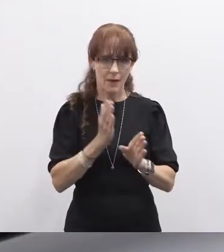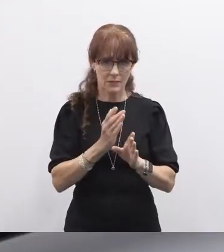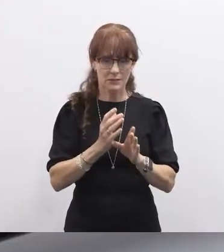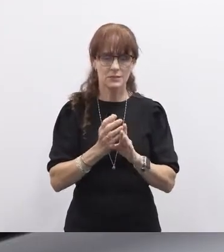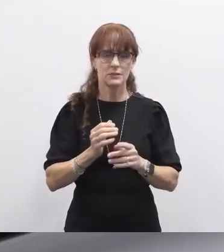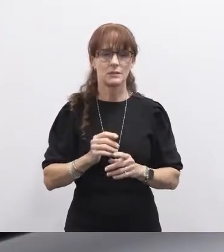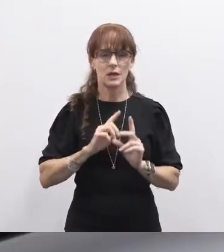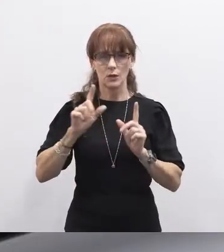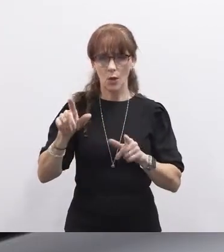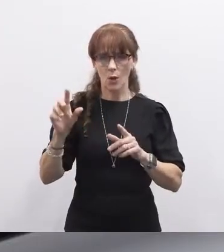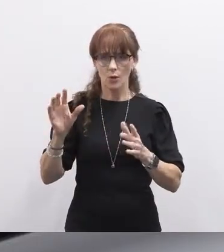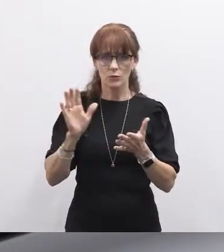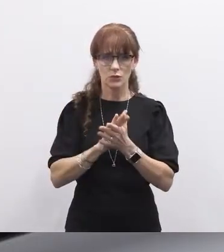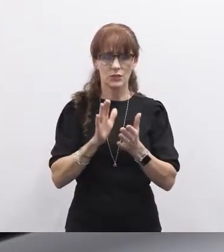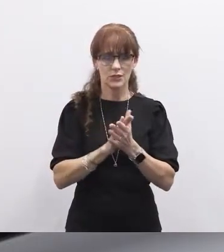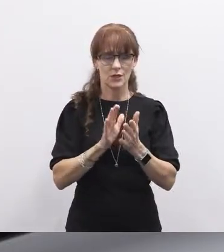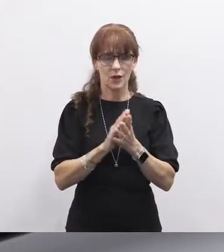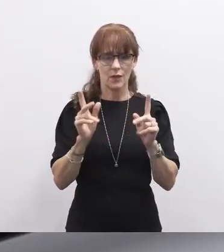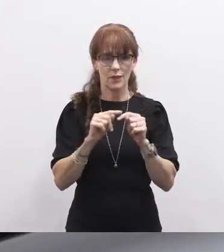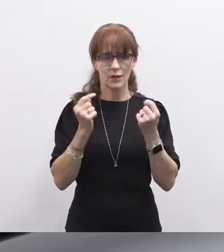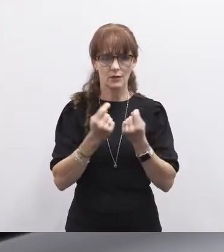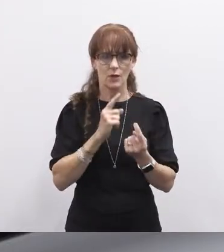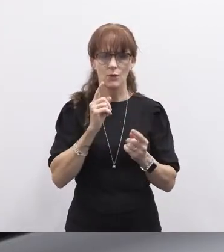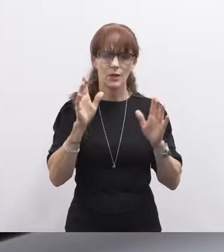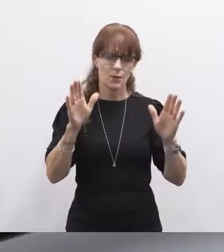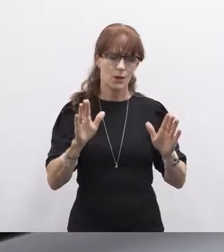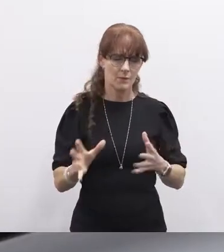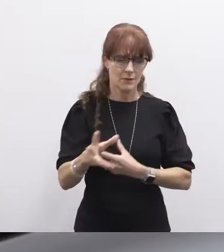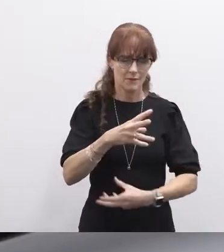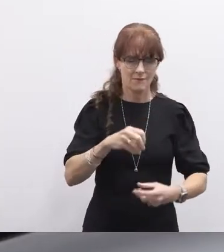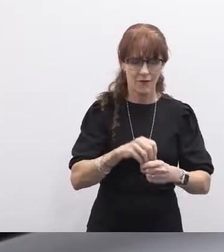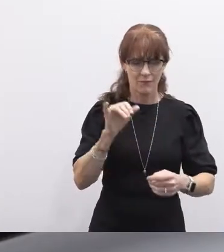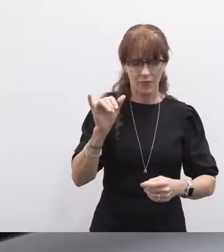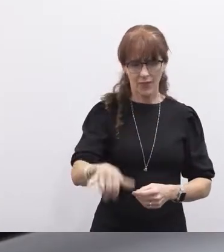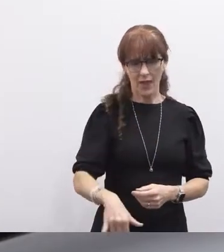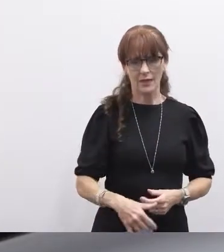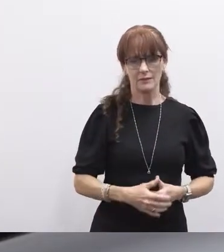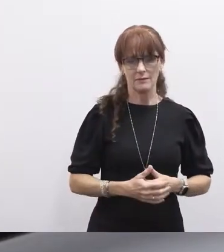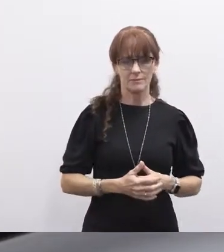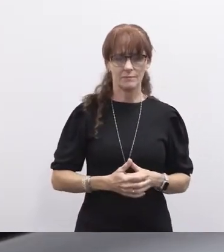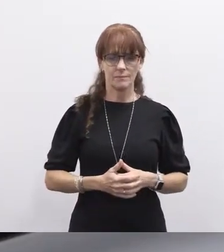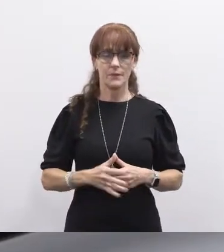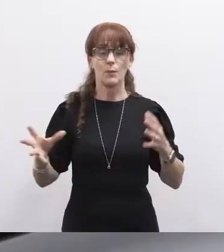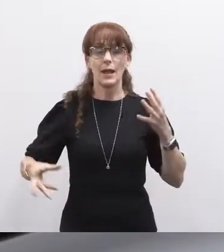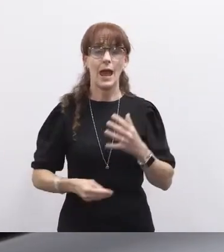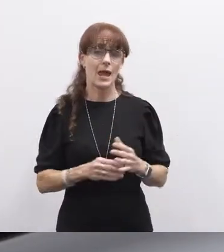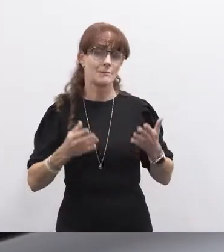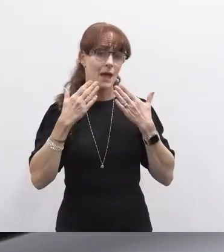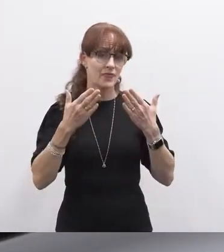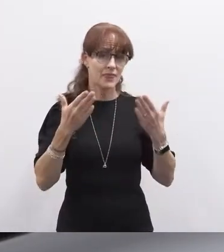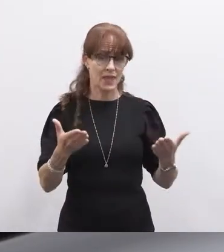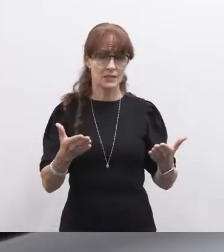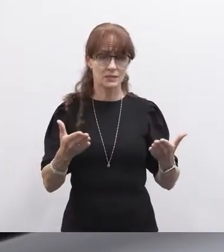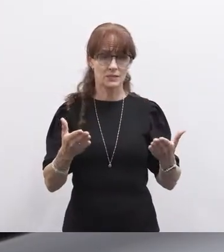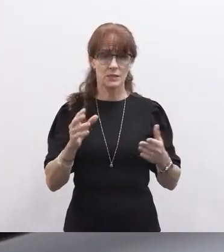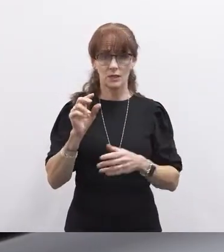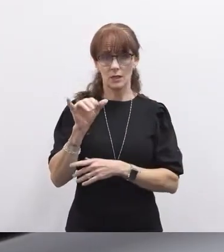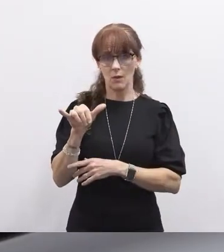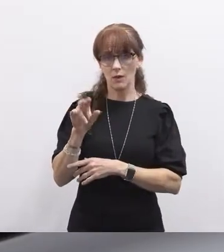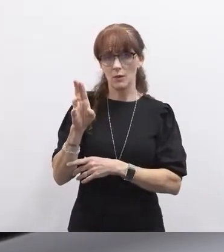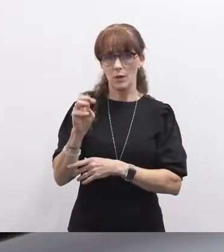se asegurando que los estudiantes tenían transportación a los juegos y de regreso. Gracias por todo eso. Y también quiero